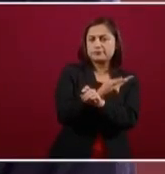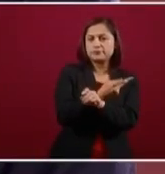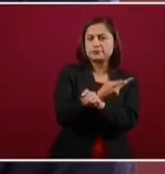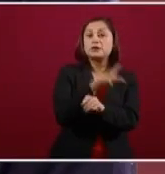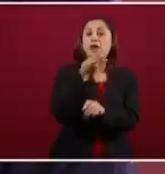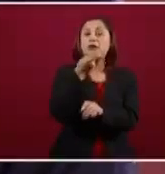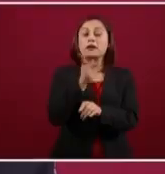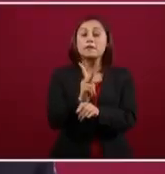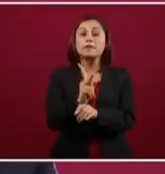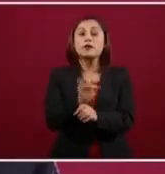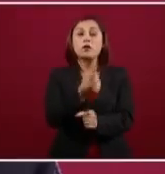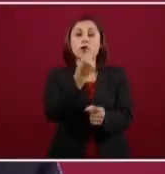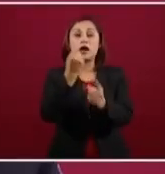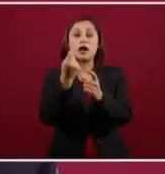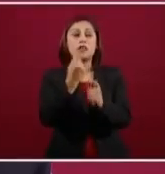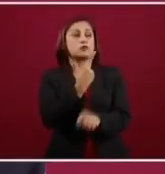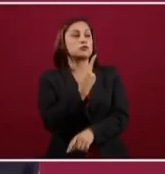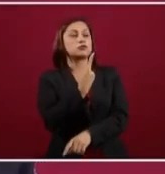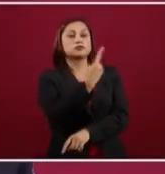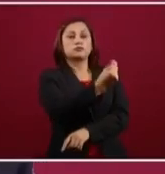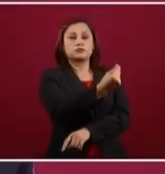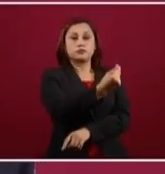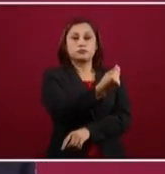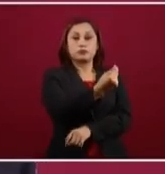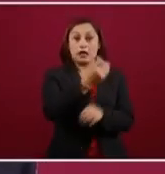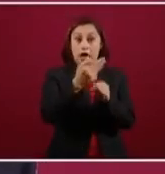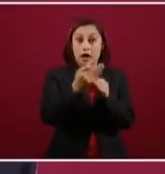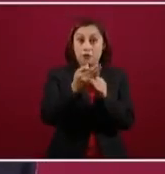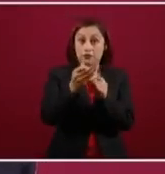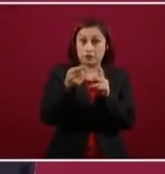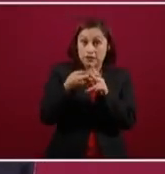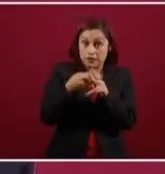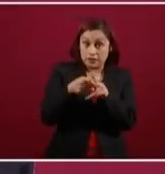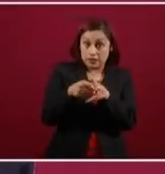fueron, no para nosotros.